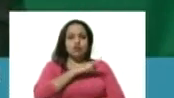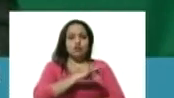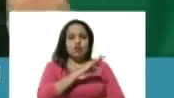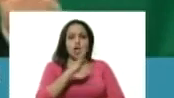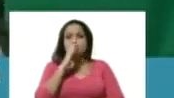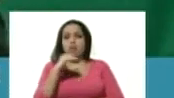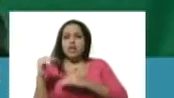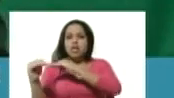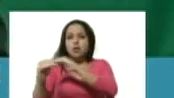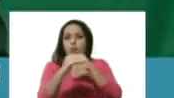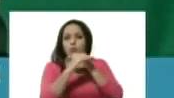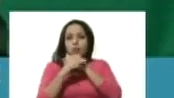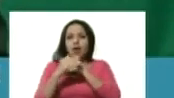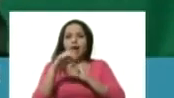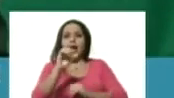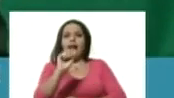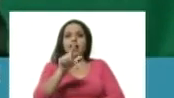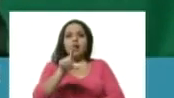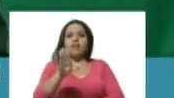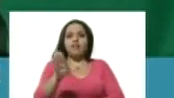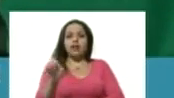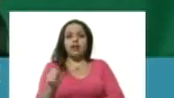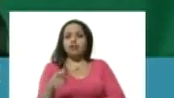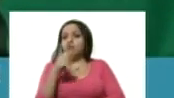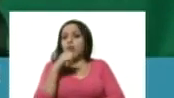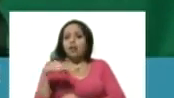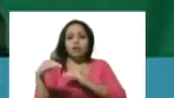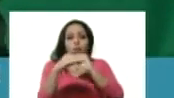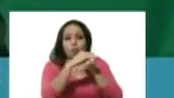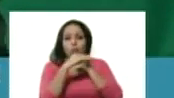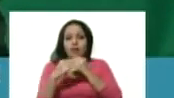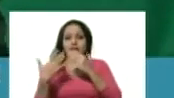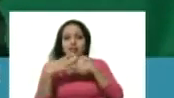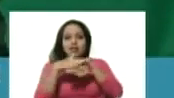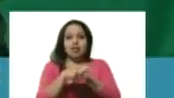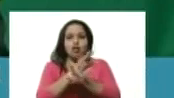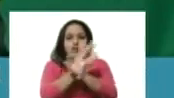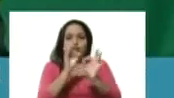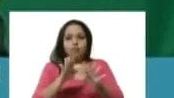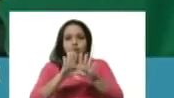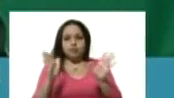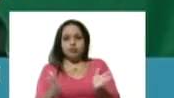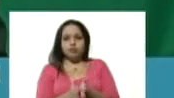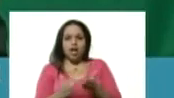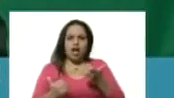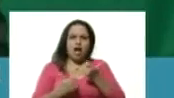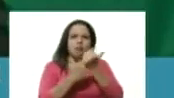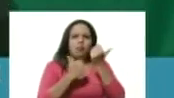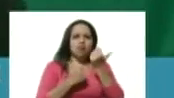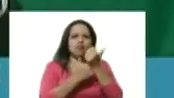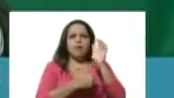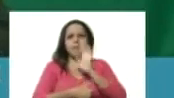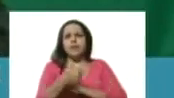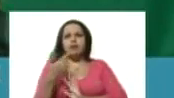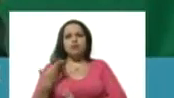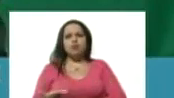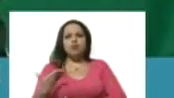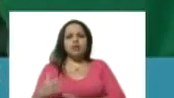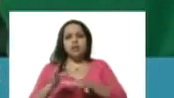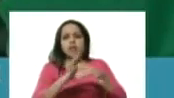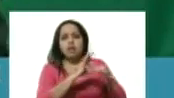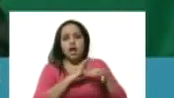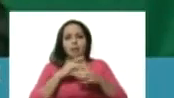con ningún otro mecanismo de integración en el mundo. La solidaridad caracteriza nuestra alianza, las políticas en